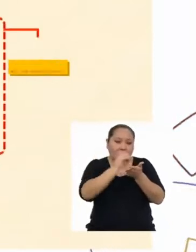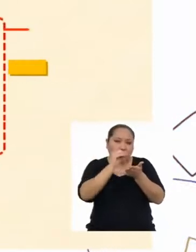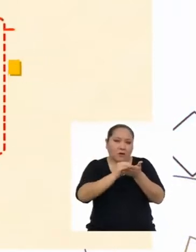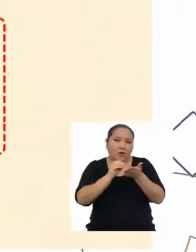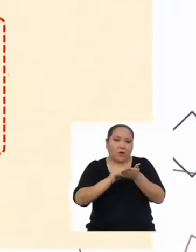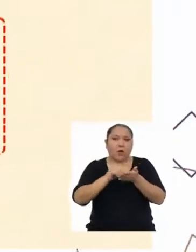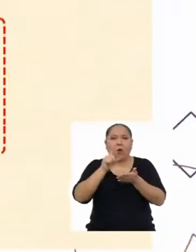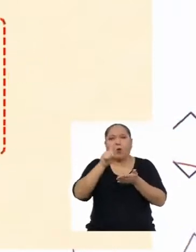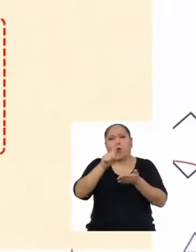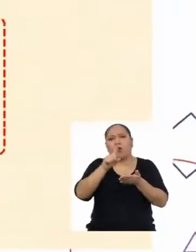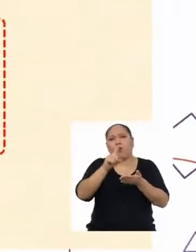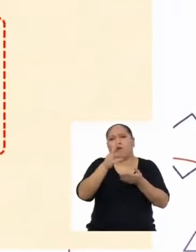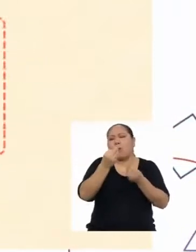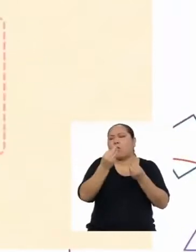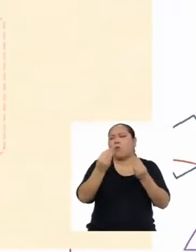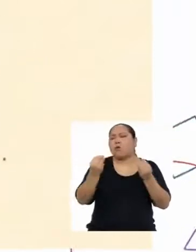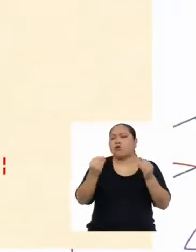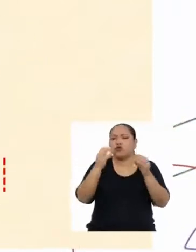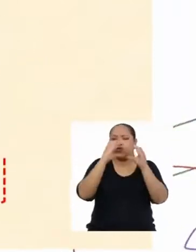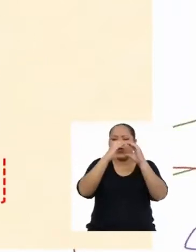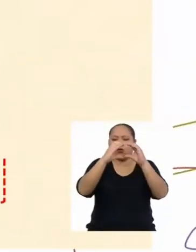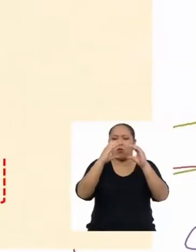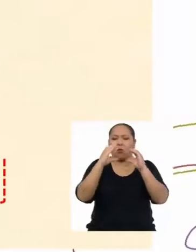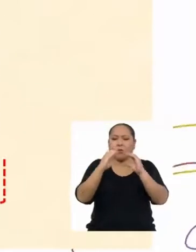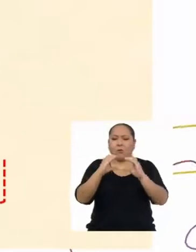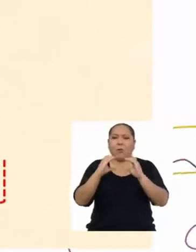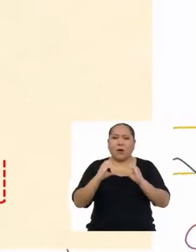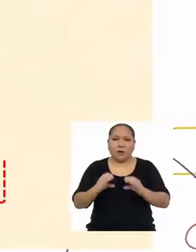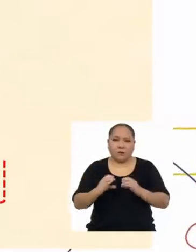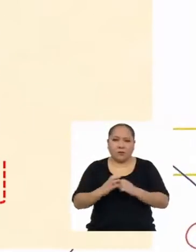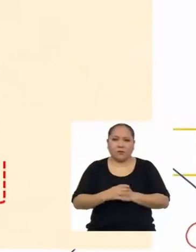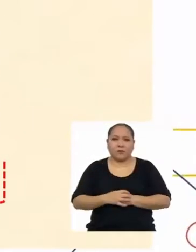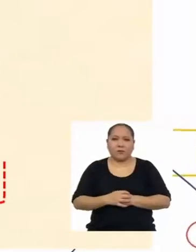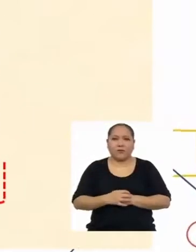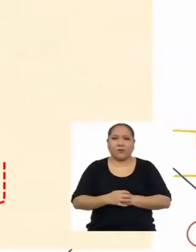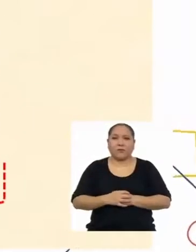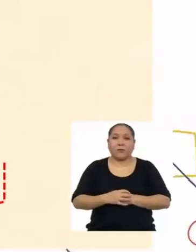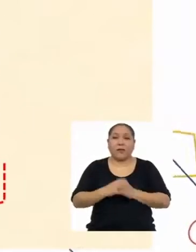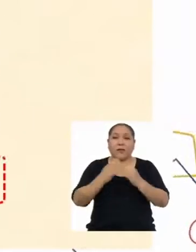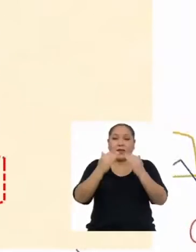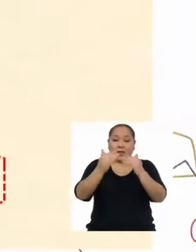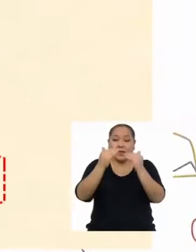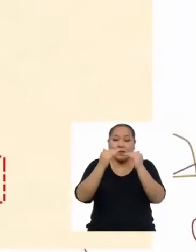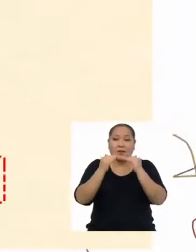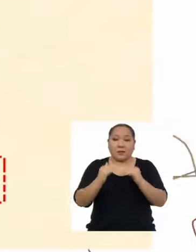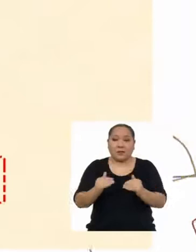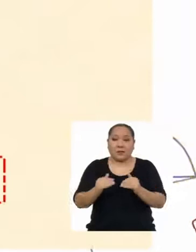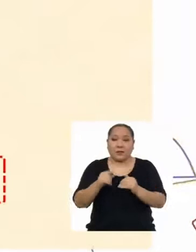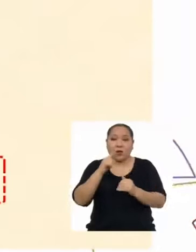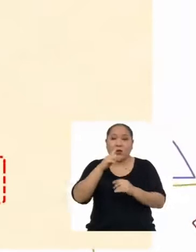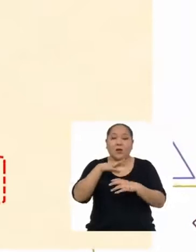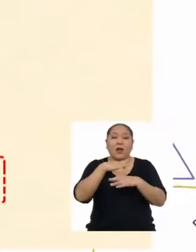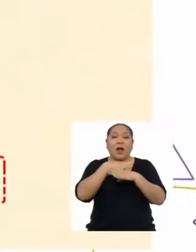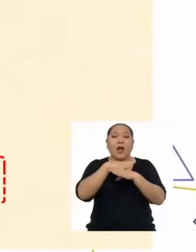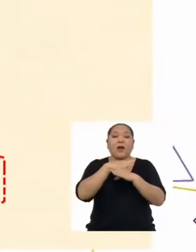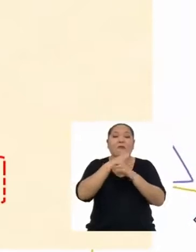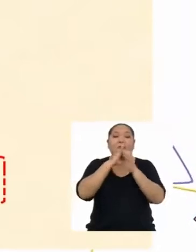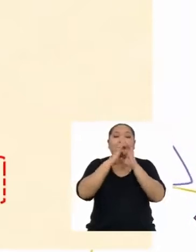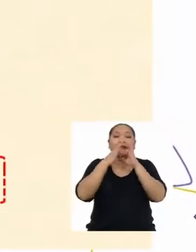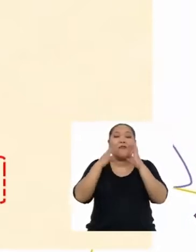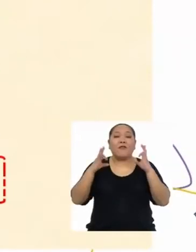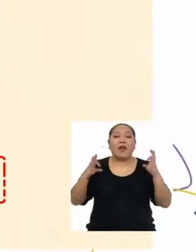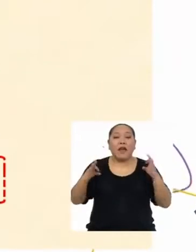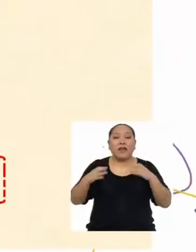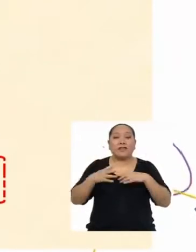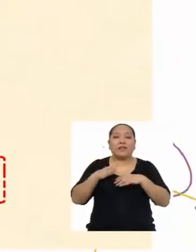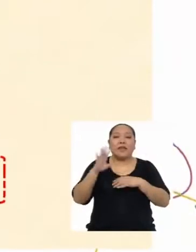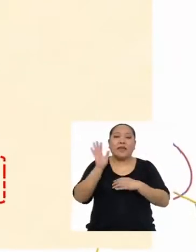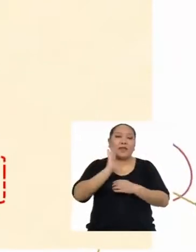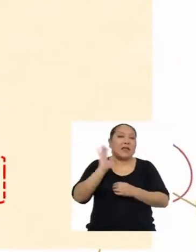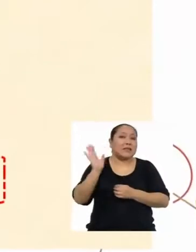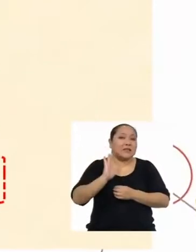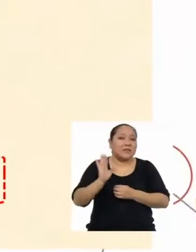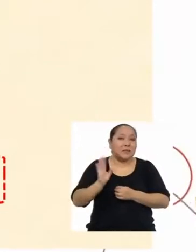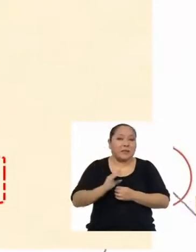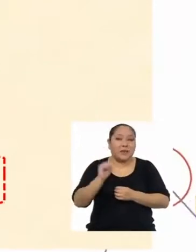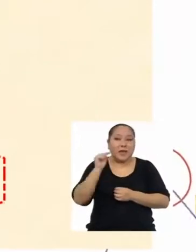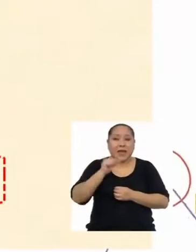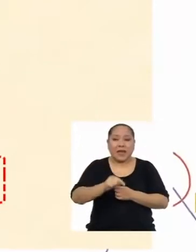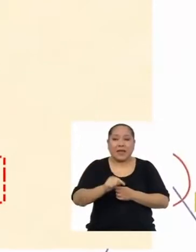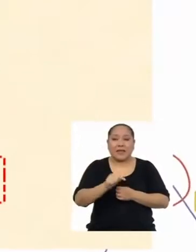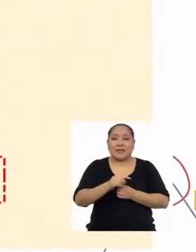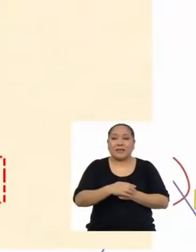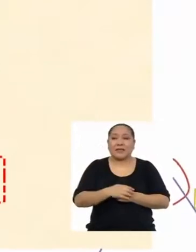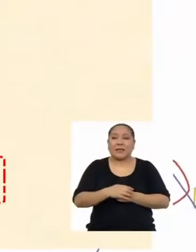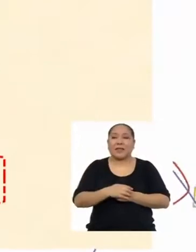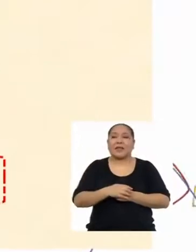o varios párrafos. Después del cuerpo hay una frase de despedida. Esa parte se llama tal